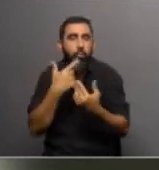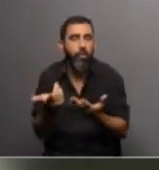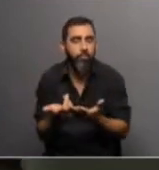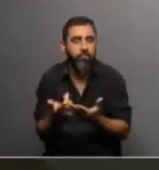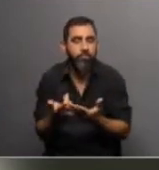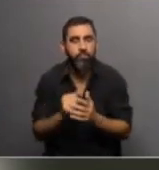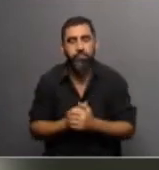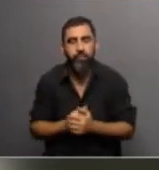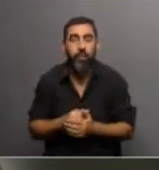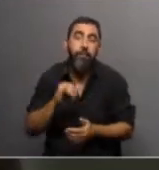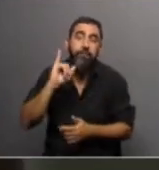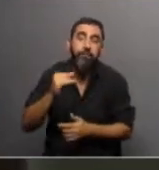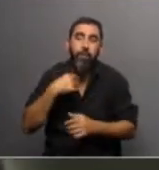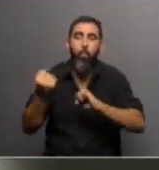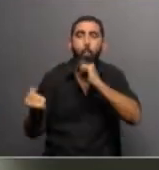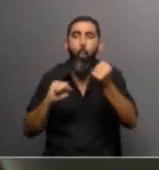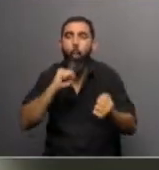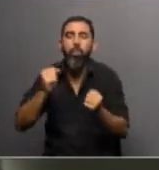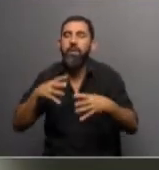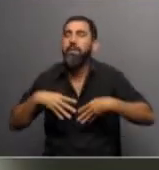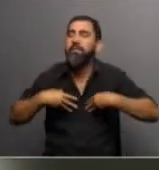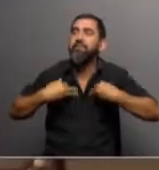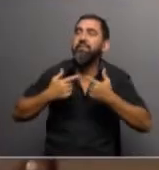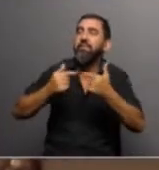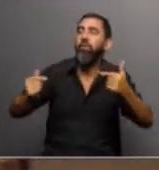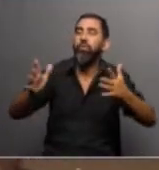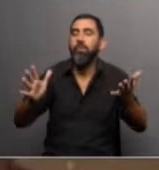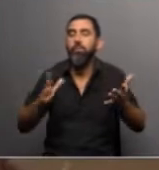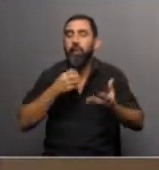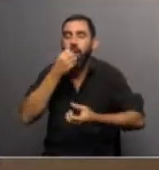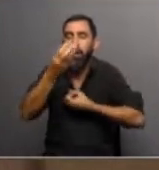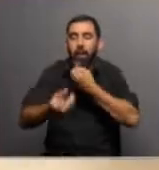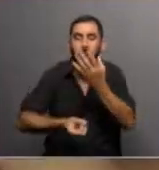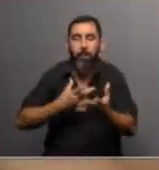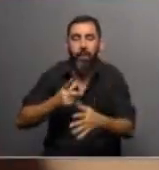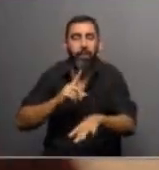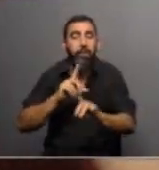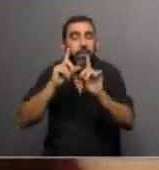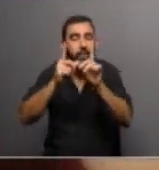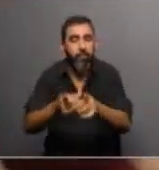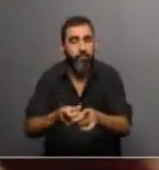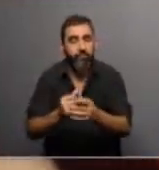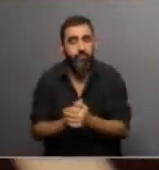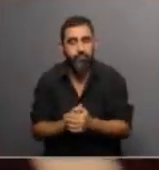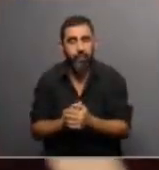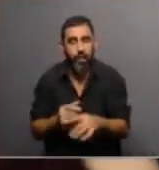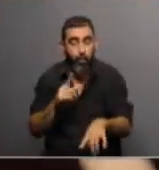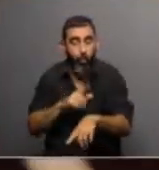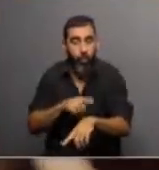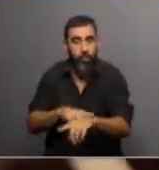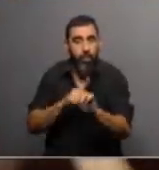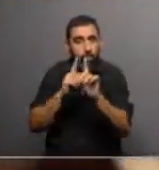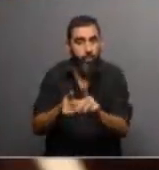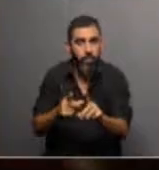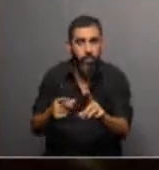¿Qué pasaría si tuviera movimiento? ¿Qué sentiría ese objeto? Y lo escribís contrarreloj. Entonces, el contrarreloj es igual a